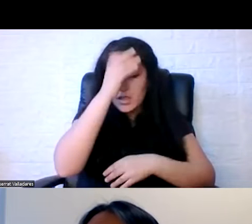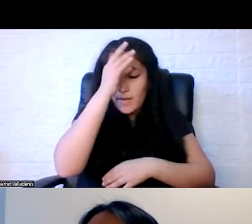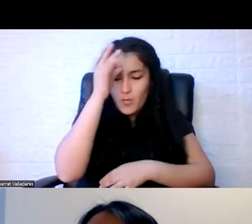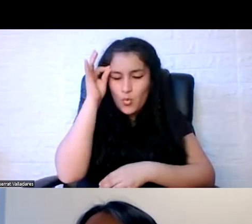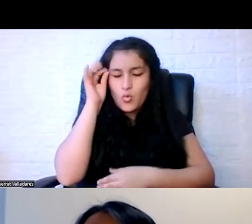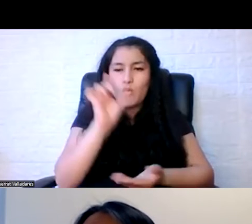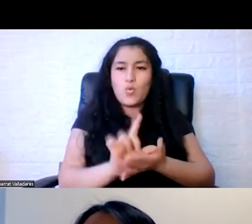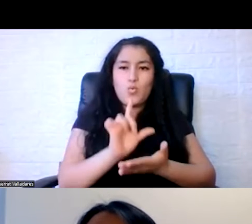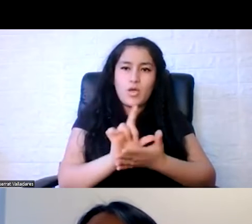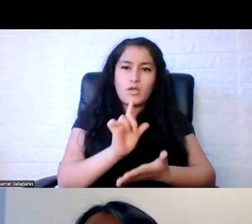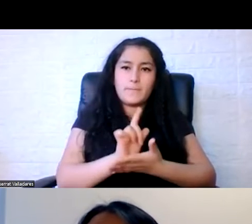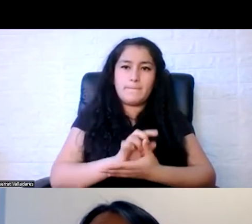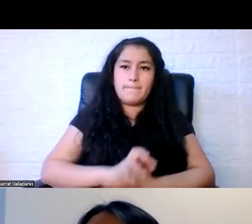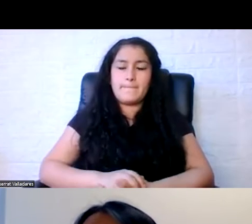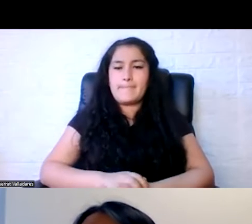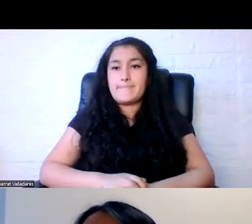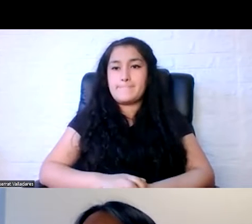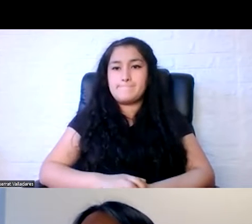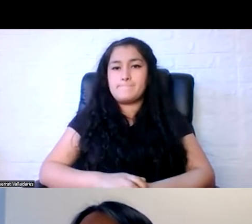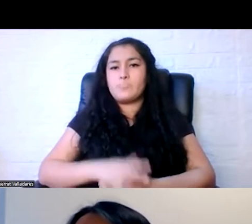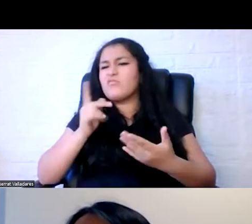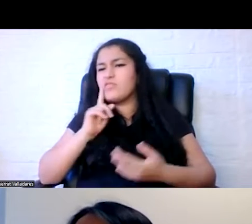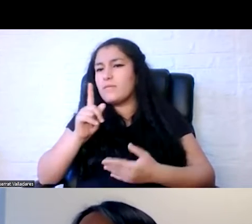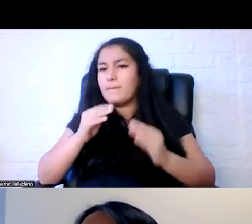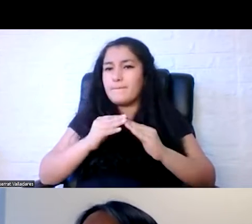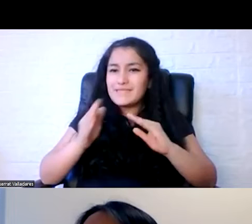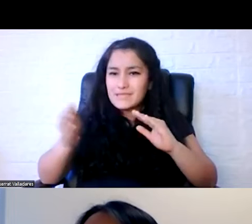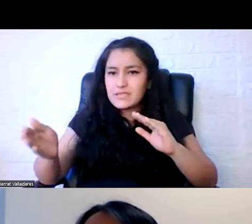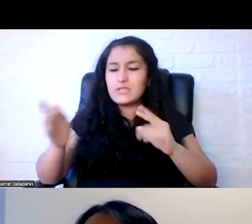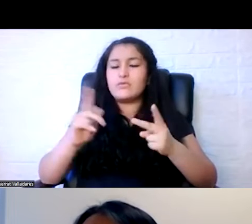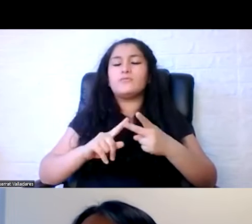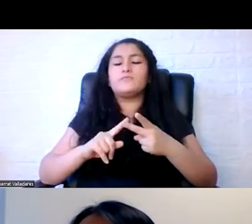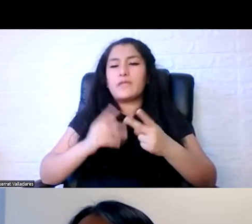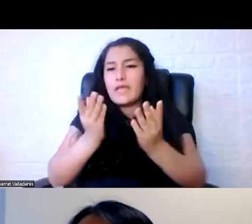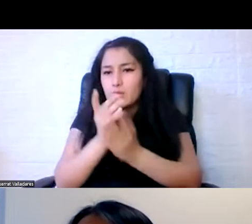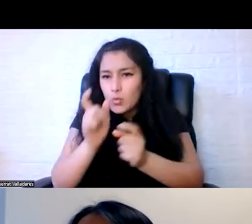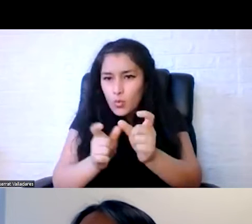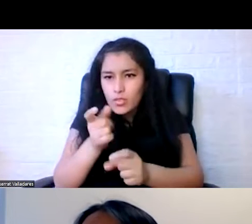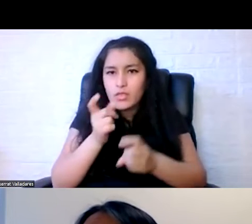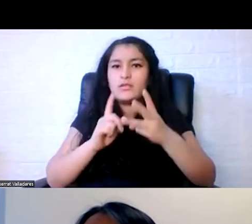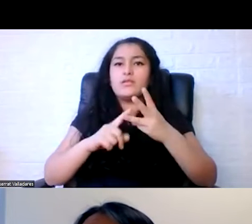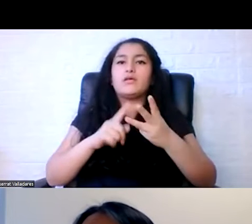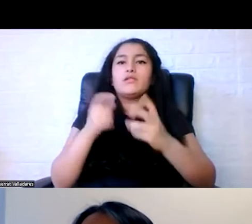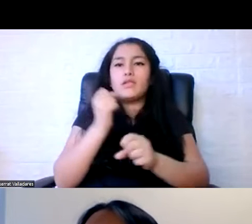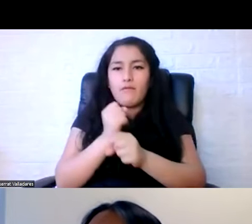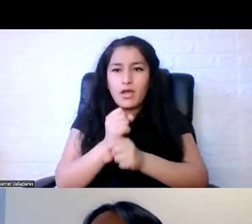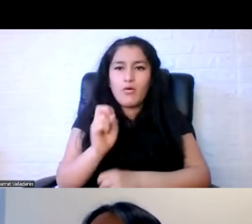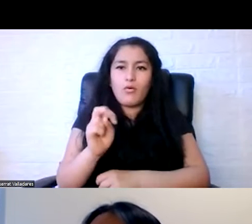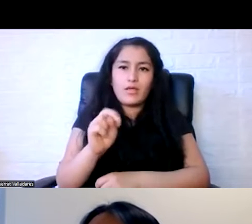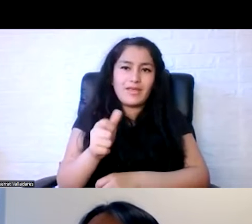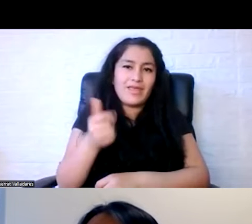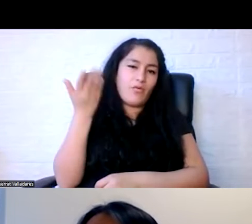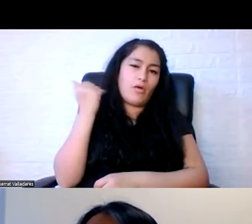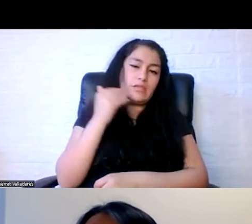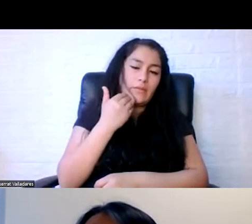de, bueno, inicialmente vecinos, estudiantes, trabajadores de ONGs, como yo lo era en ese momento,